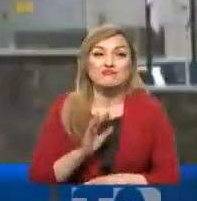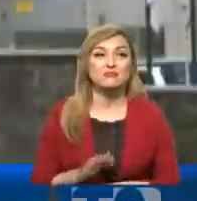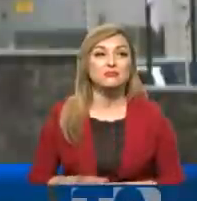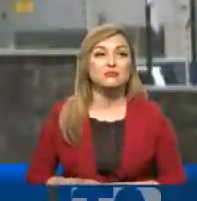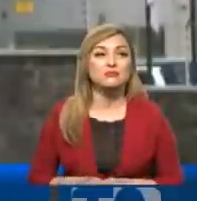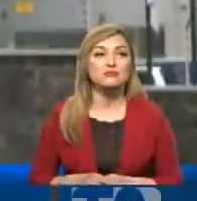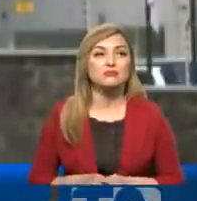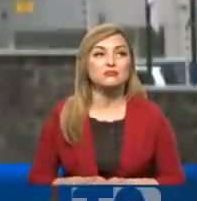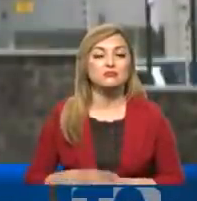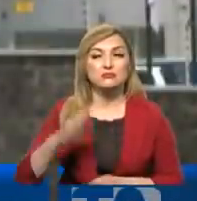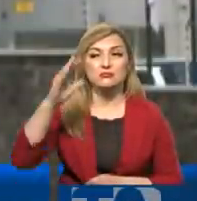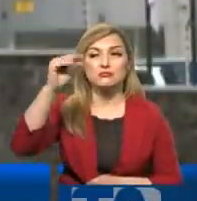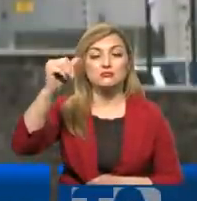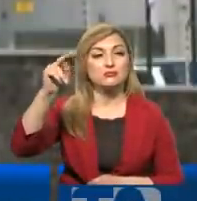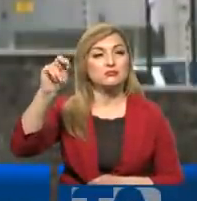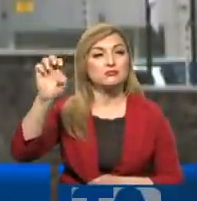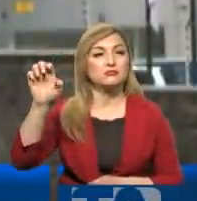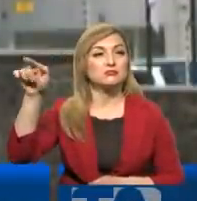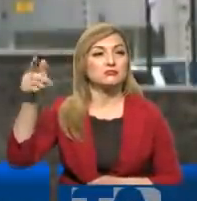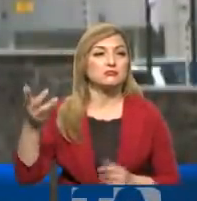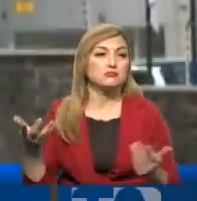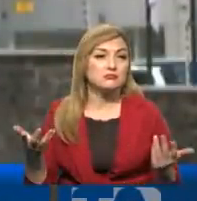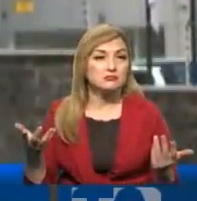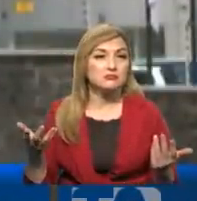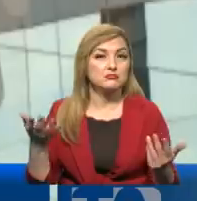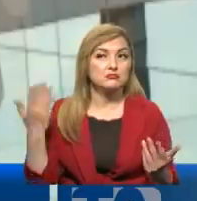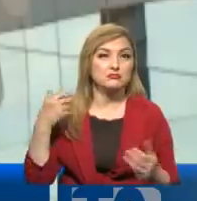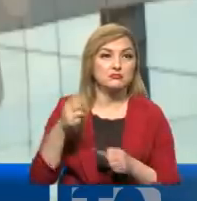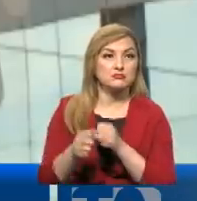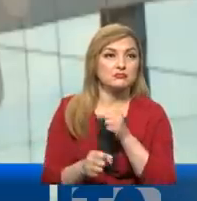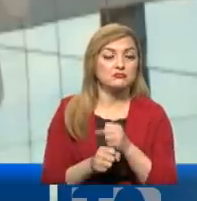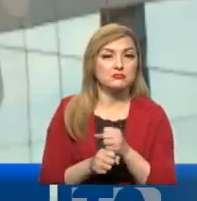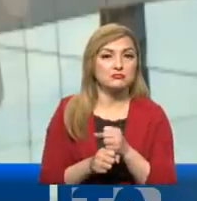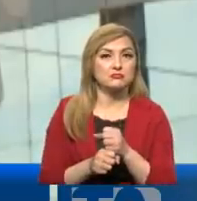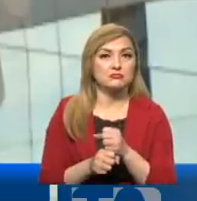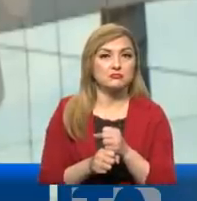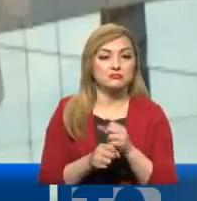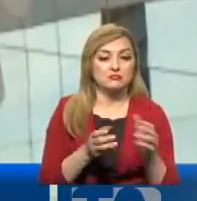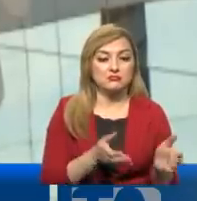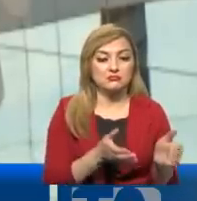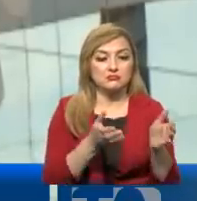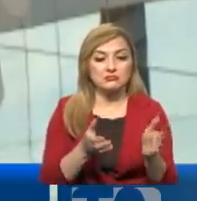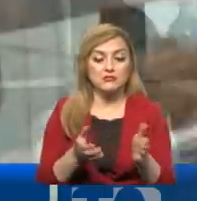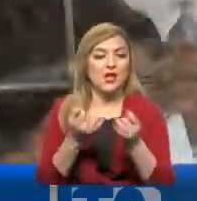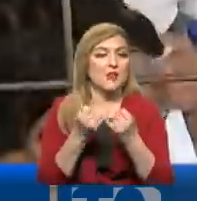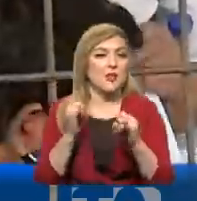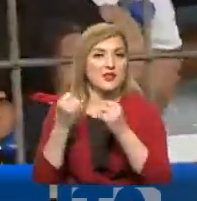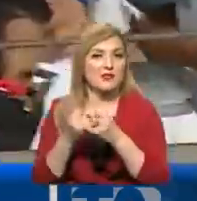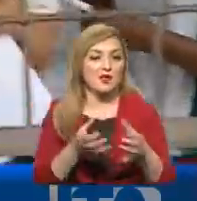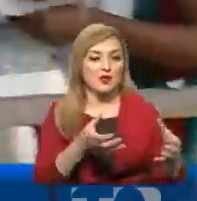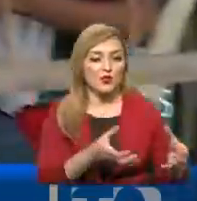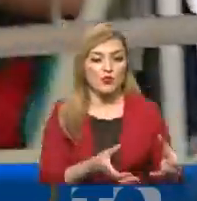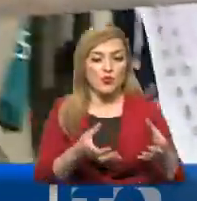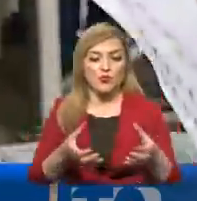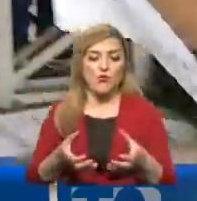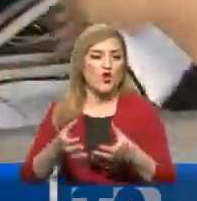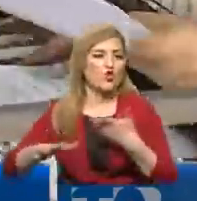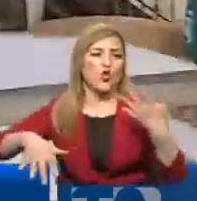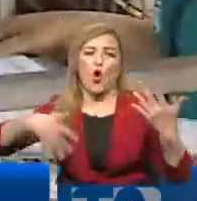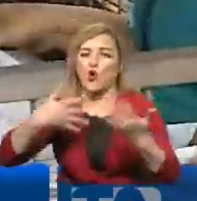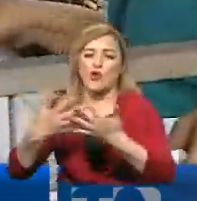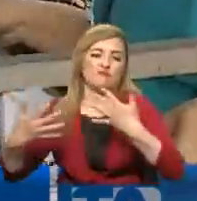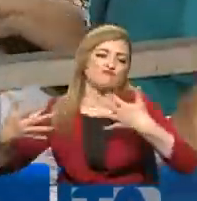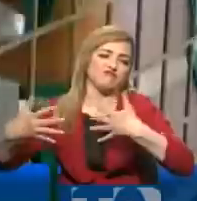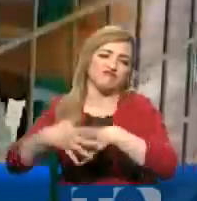existen, pues el Consejo Nacional Electoral no ha hecho lo de otros años. No las ha clasificado de forma independiente, sino que ha incluido en las actas